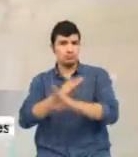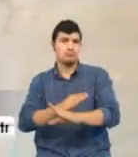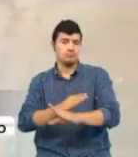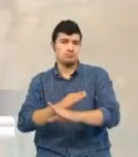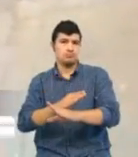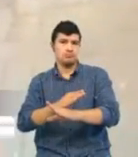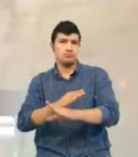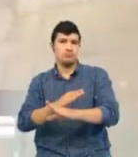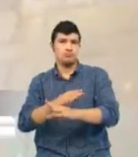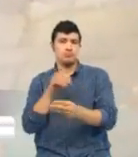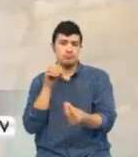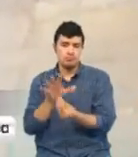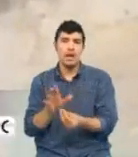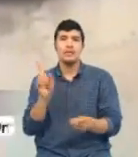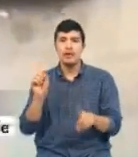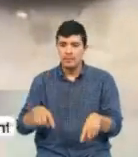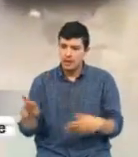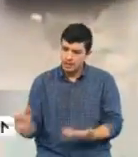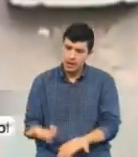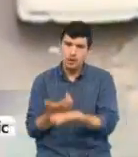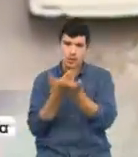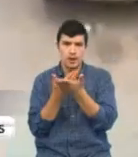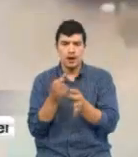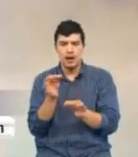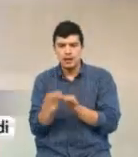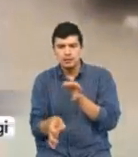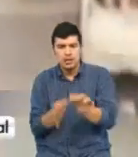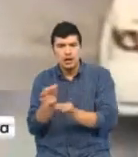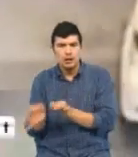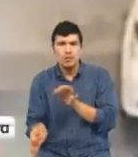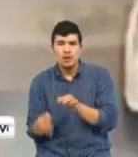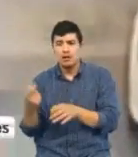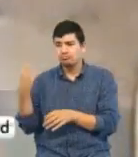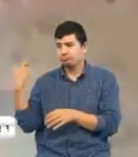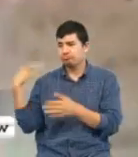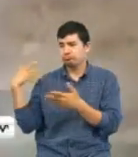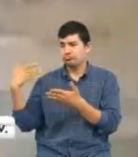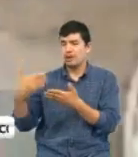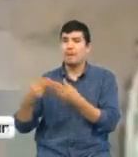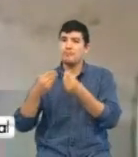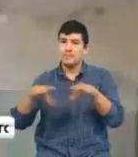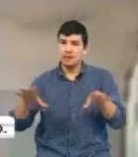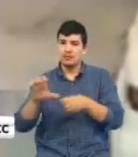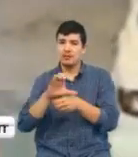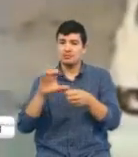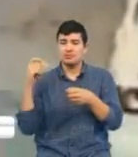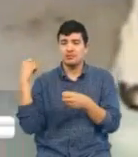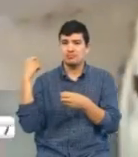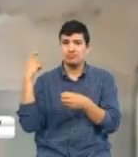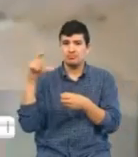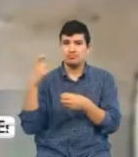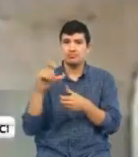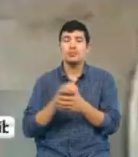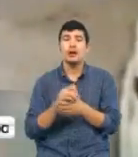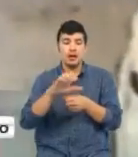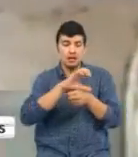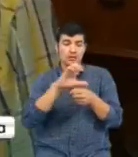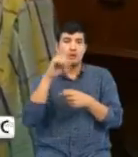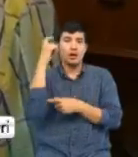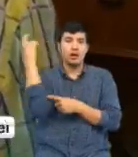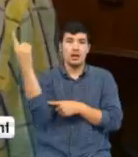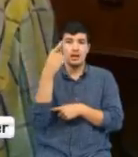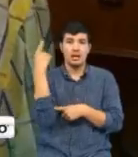por supuesto, recuperar la seguridad que en estos días hemos perdido. La ciudadanía en general está preocupada por la seguridad